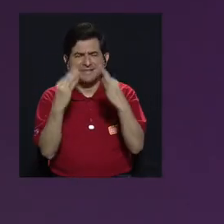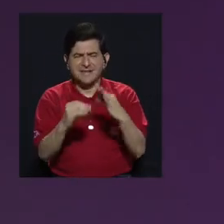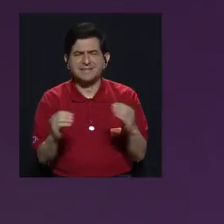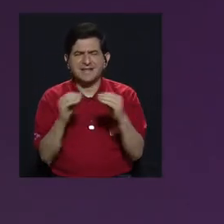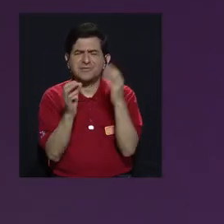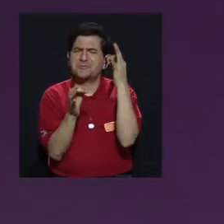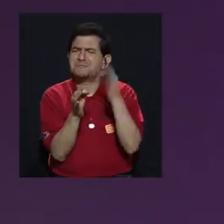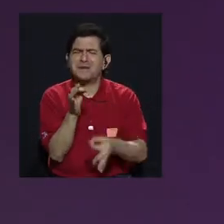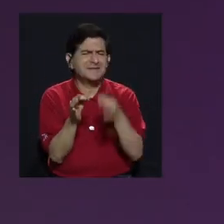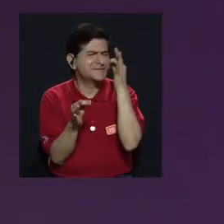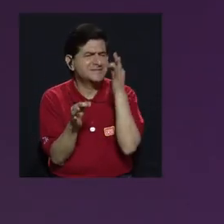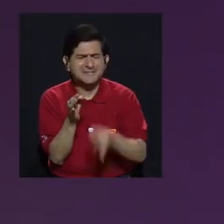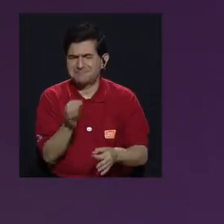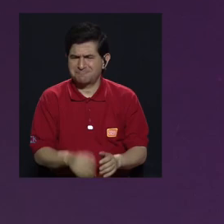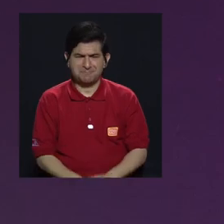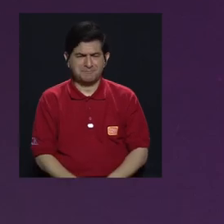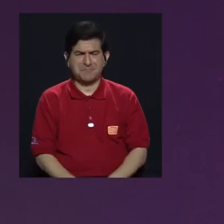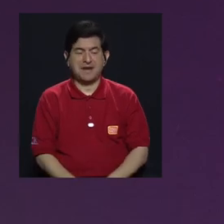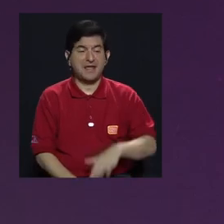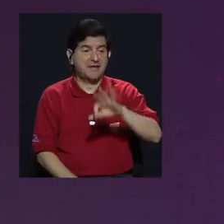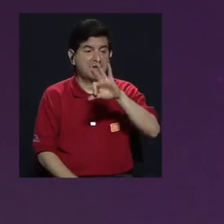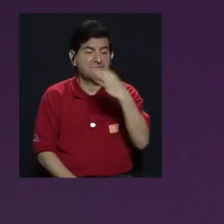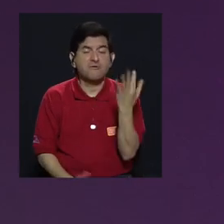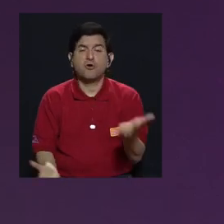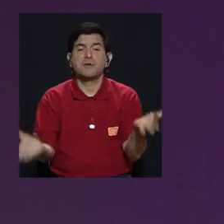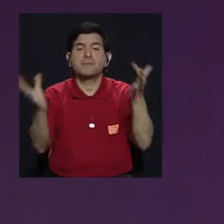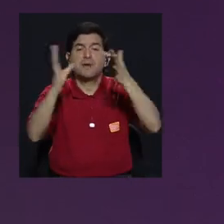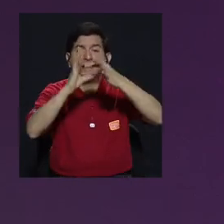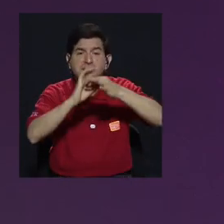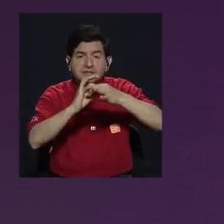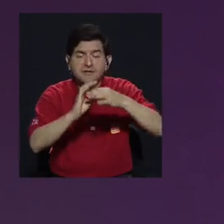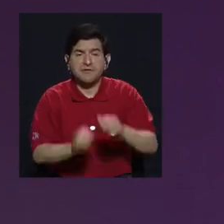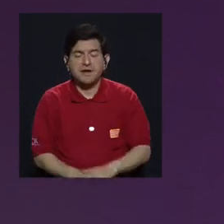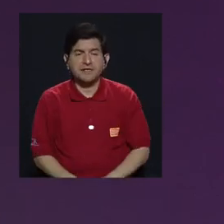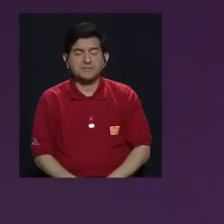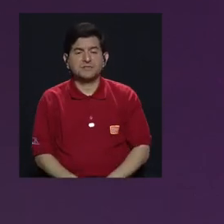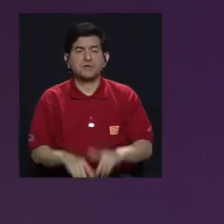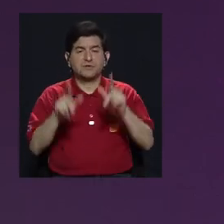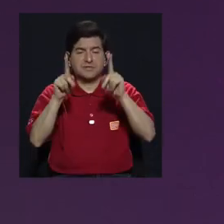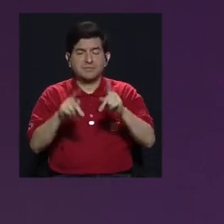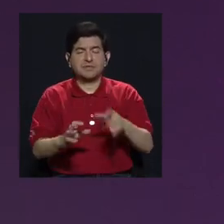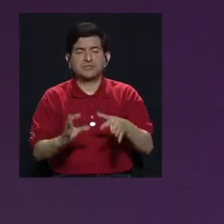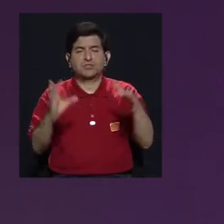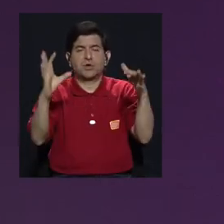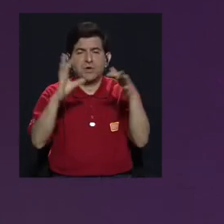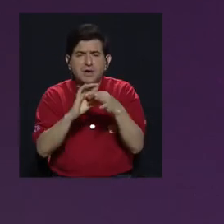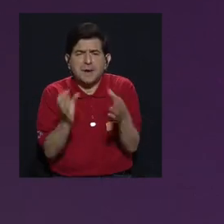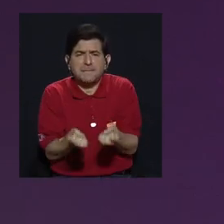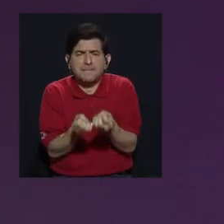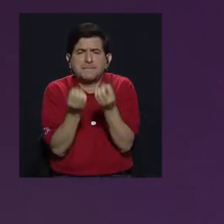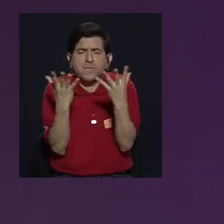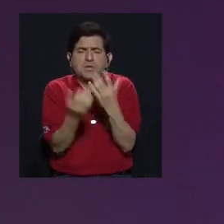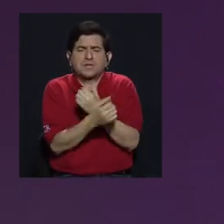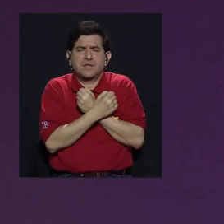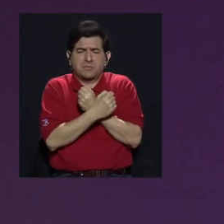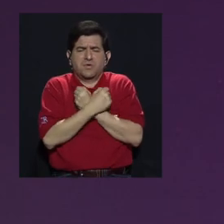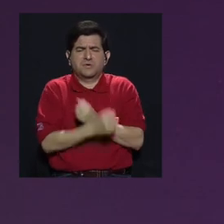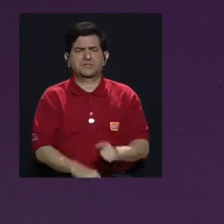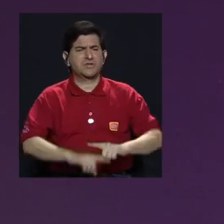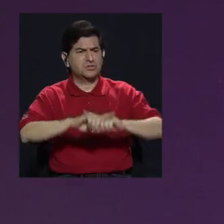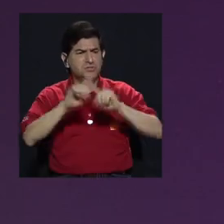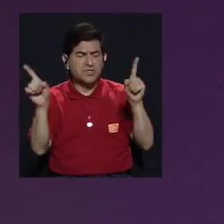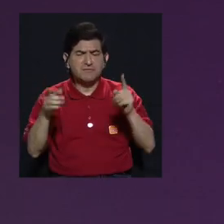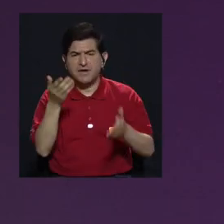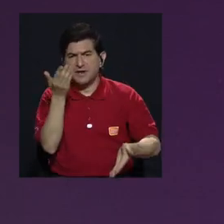términos más sencillos, ¿cuál es la manera de relacionarse de los poliamorosos? ¿Qué hacen los poliamorosos y en